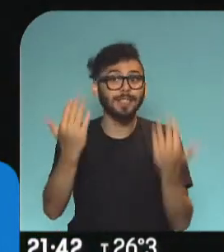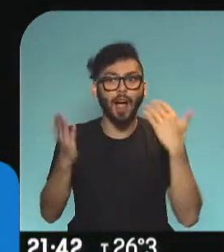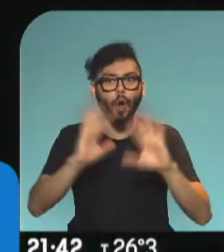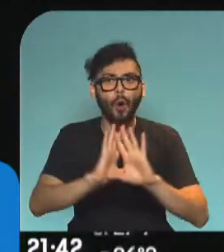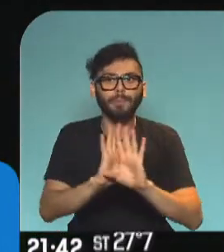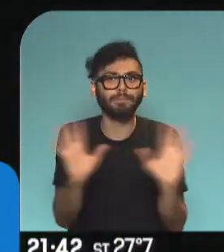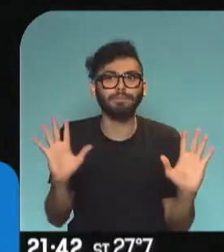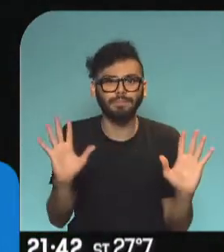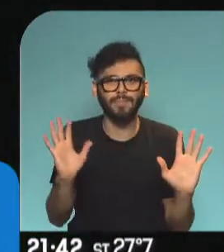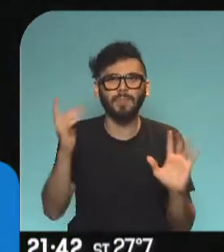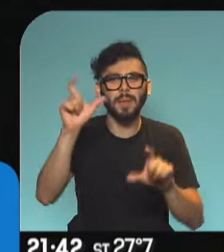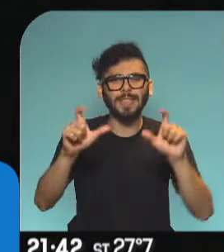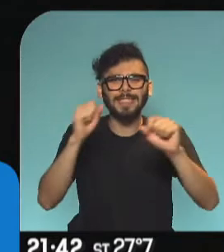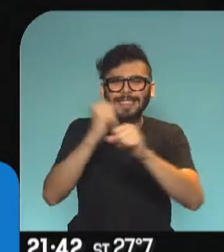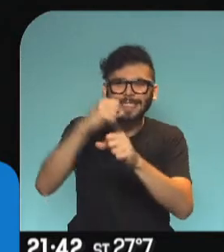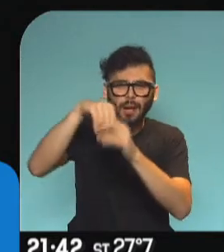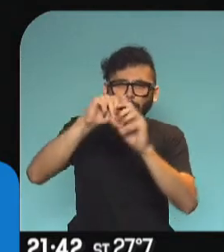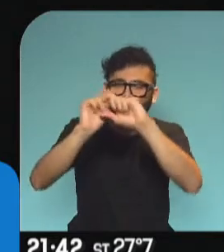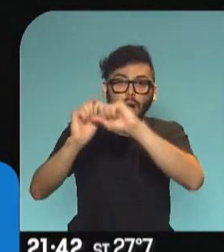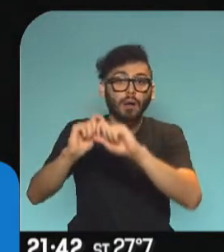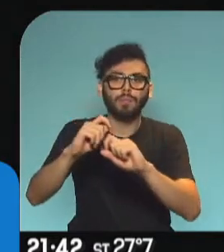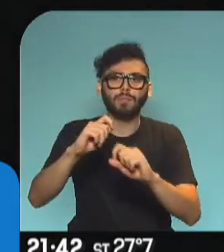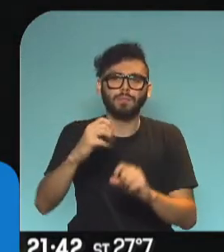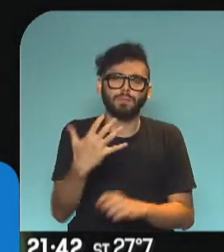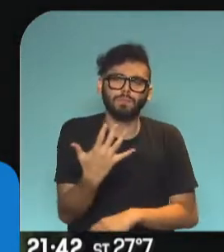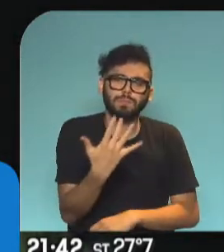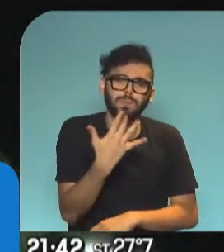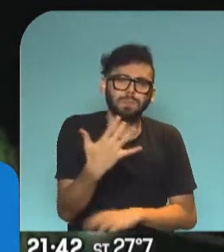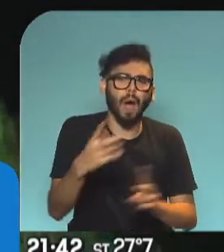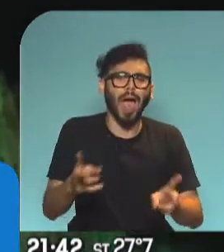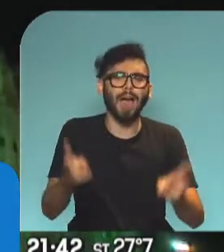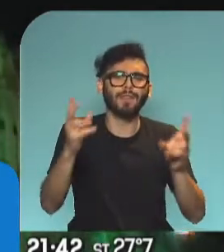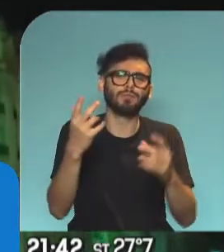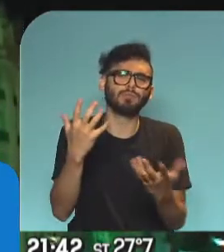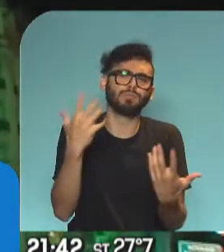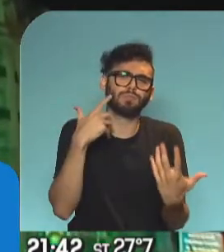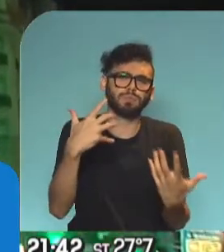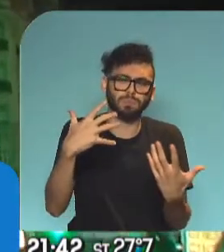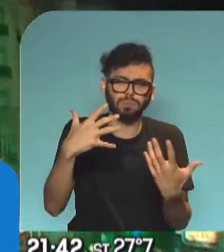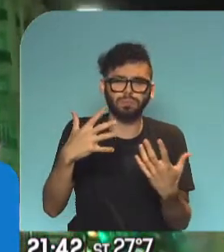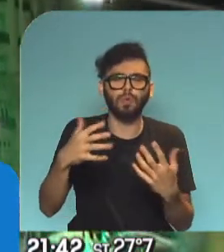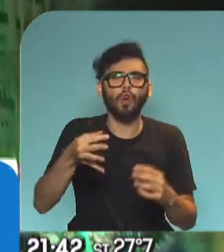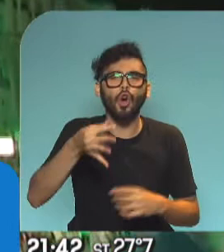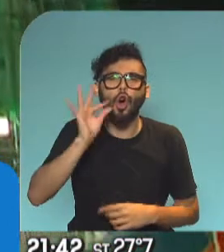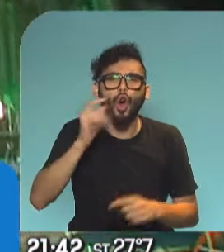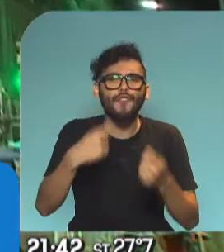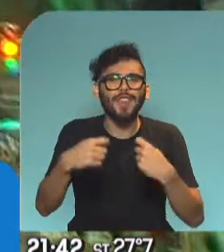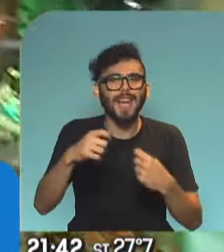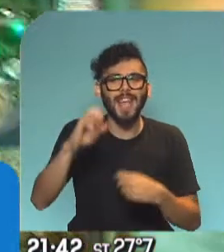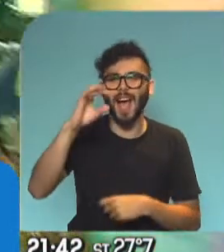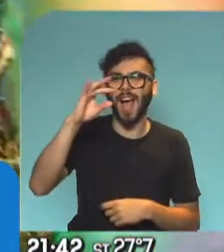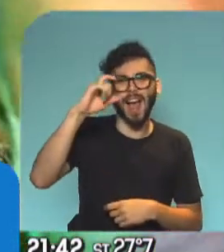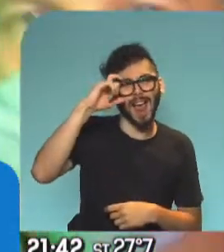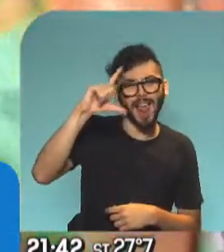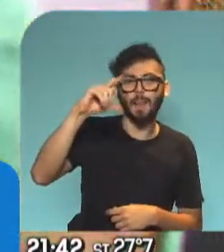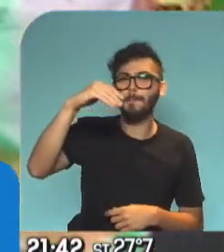trabajando el personal y ha quedado un edificio divino, un edificio histórico, la confitería del Molino con todo su esplendor y